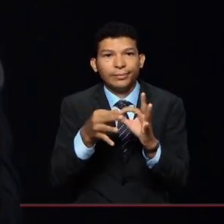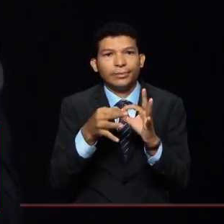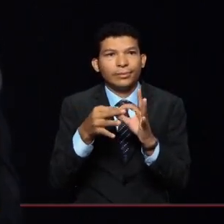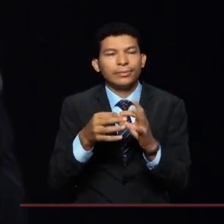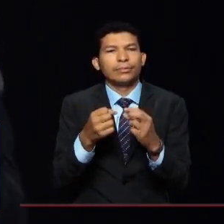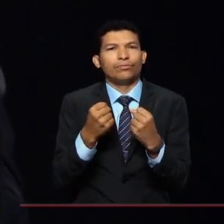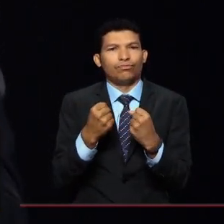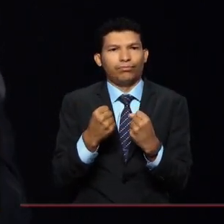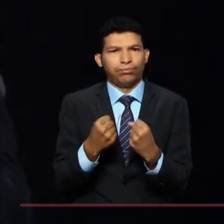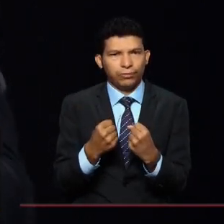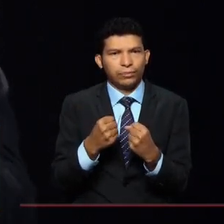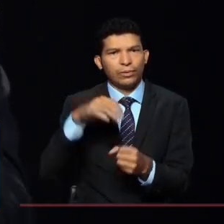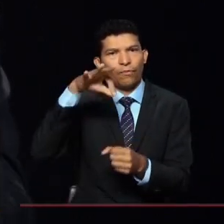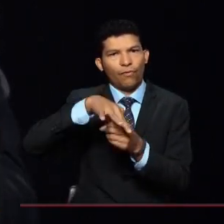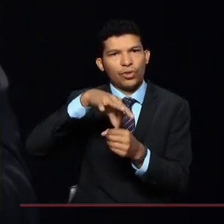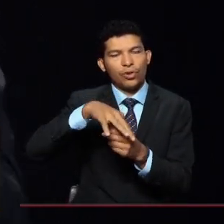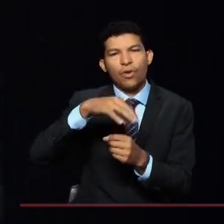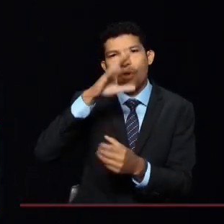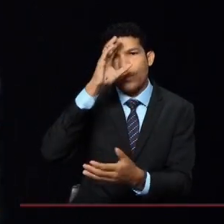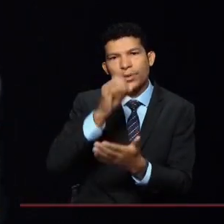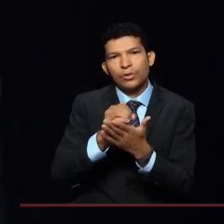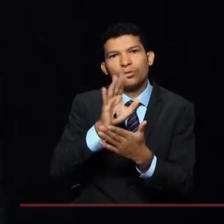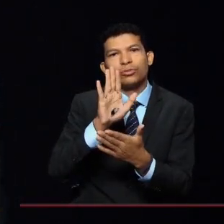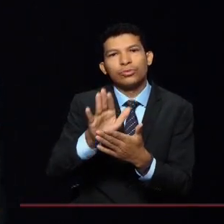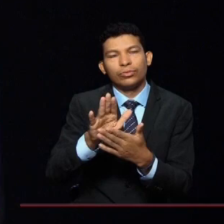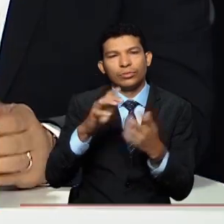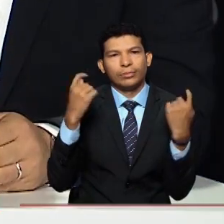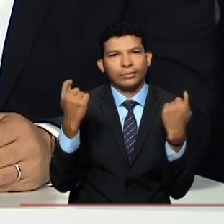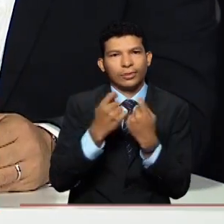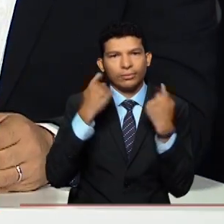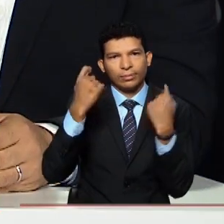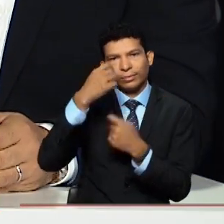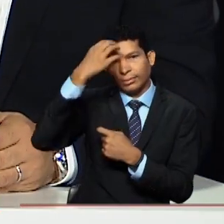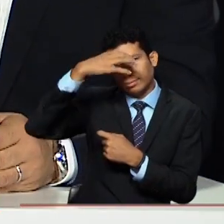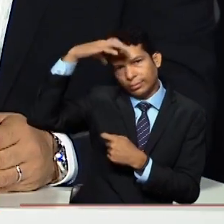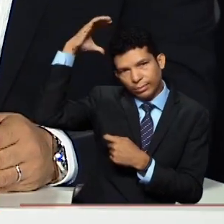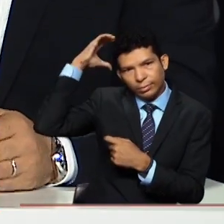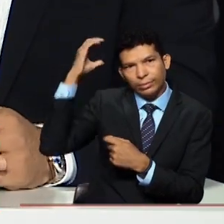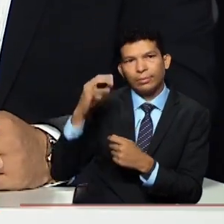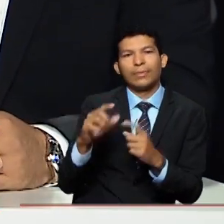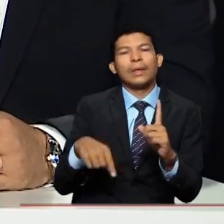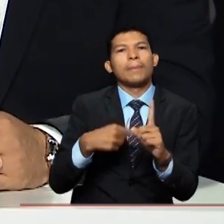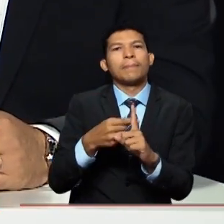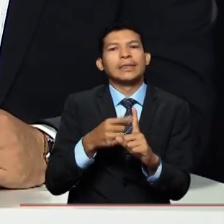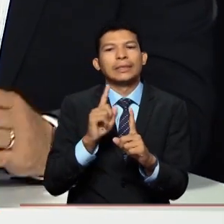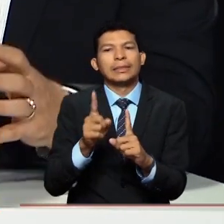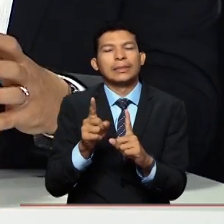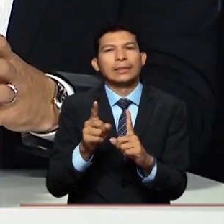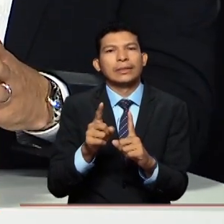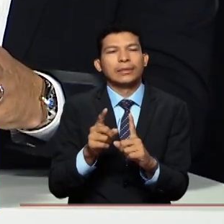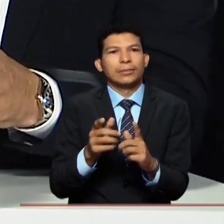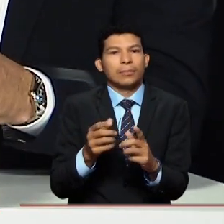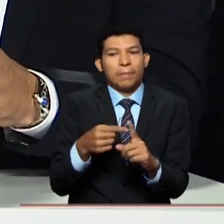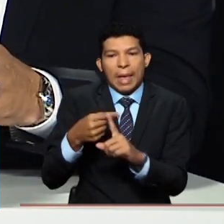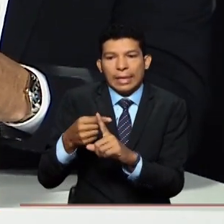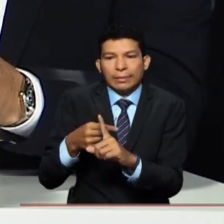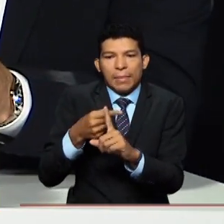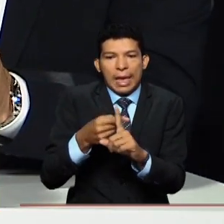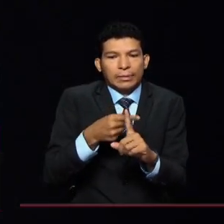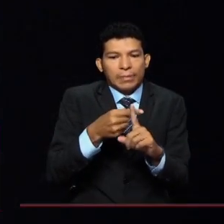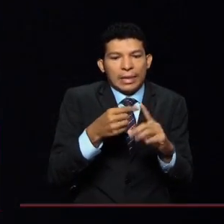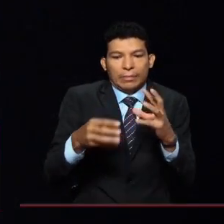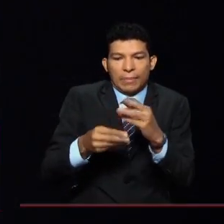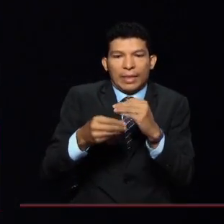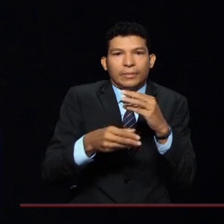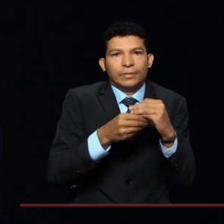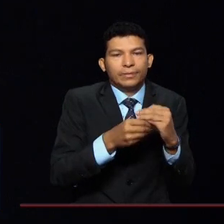afirmar mucho más votos de opinión en la campaña de Alejandro Eder, y eso empieza, la suma es la que hace la diferencia. Entonces, lógicamente, son votos de